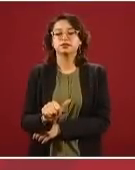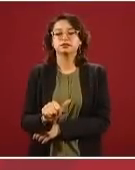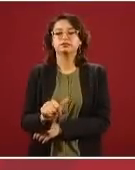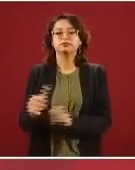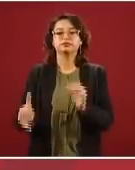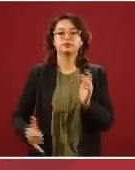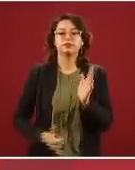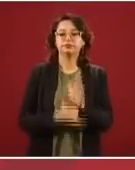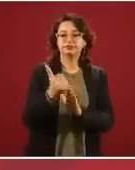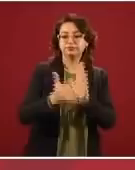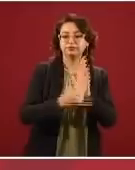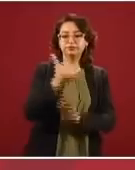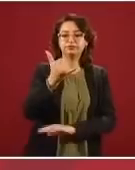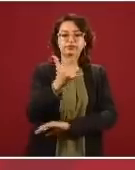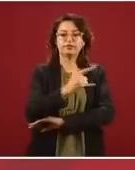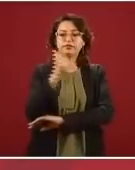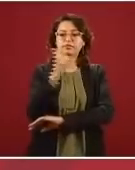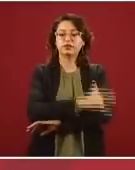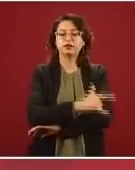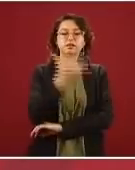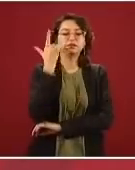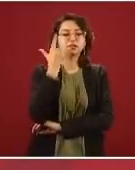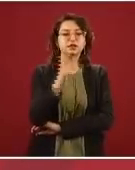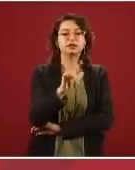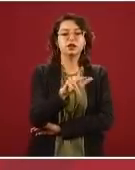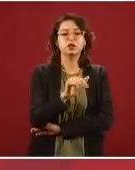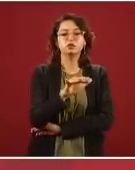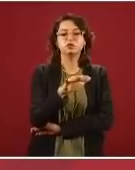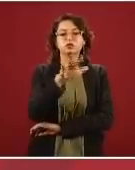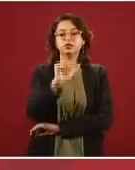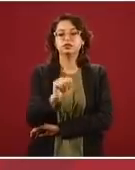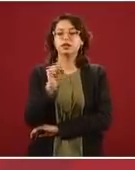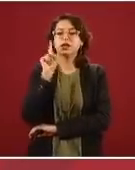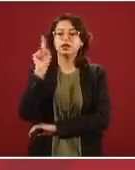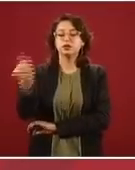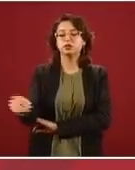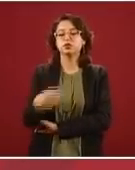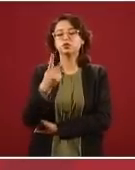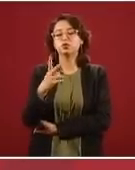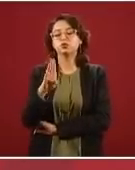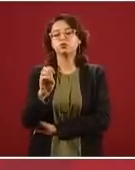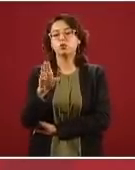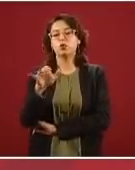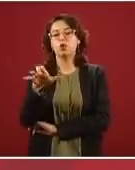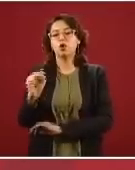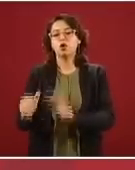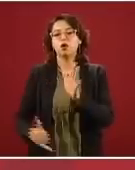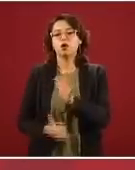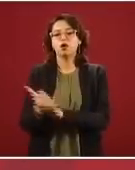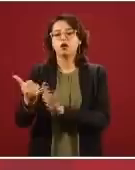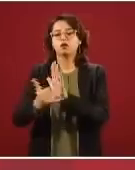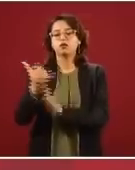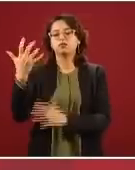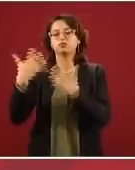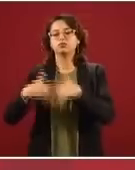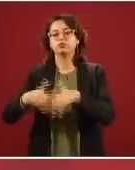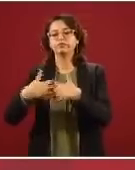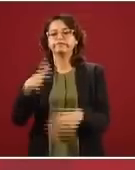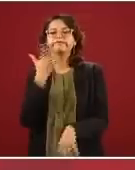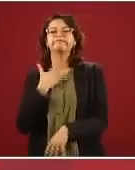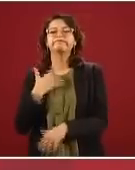la obra del aeropuerto de Santa Lucía, la refinería de Dos Bocas, y